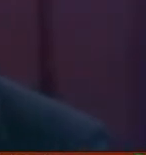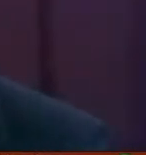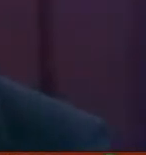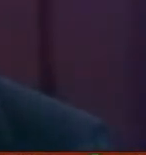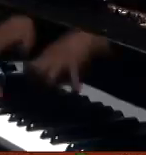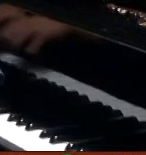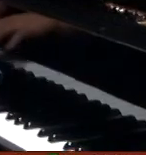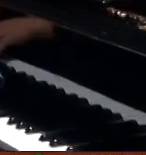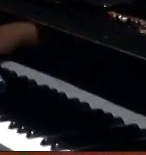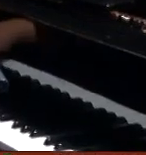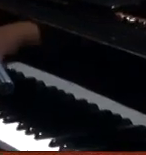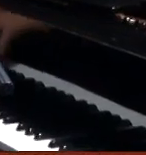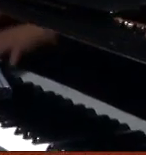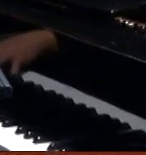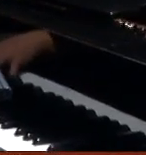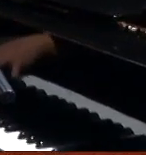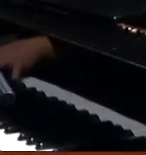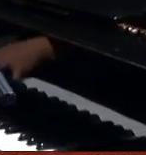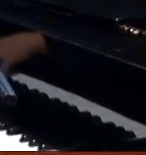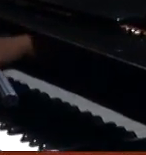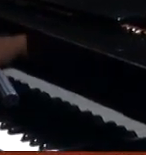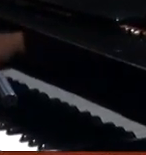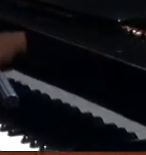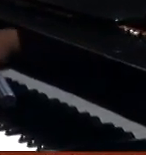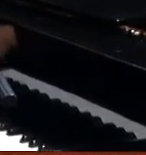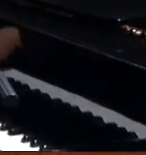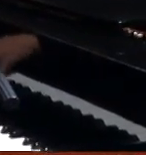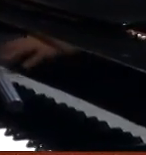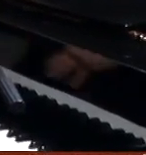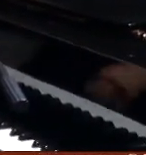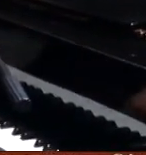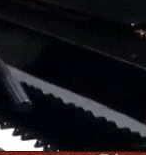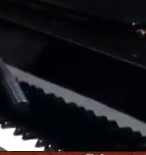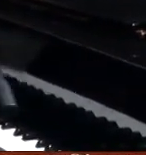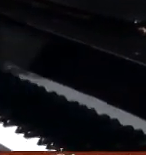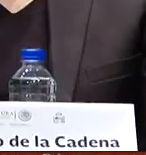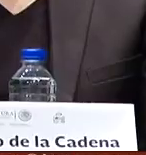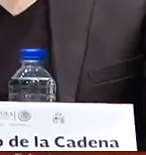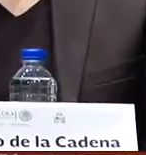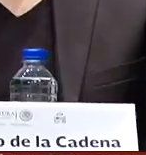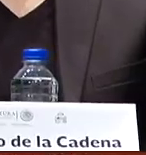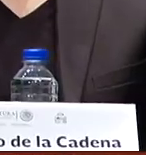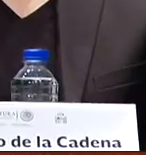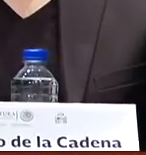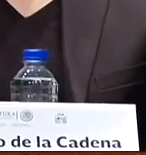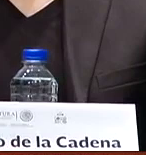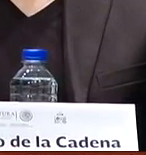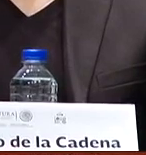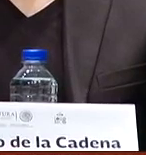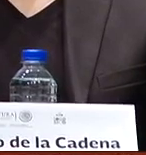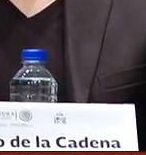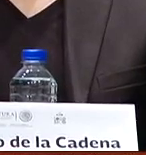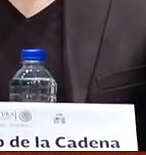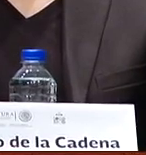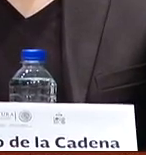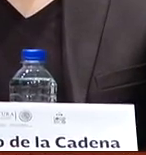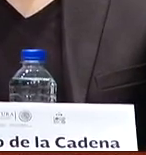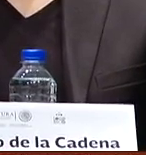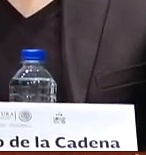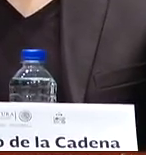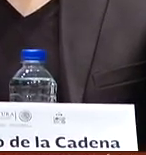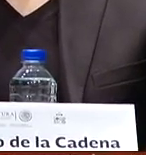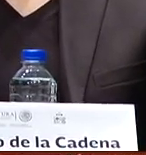el Teatro Esperanza Iris, con la participación de más de 30 músicos de 10 países. Para México al Día, Rufino